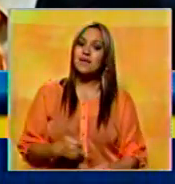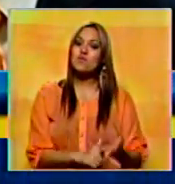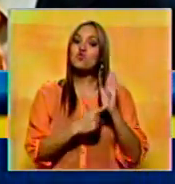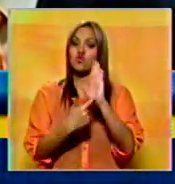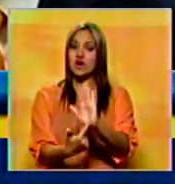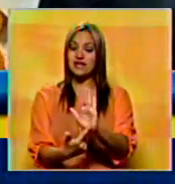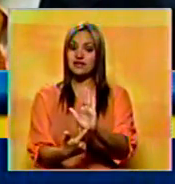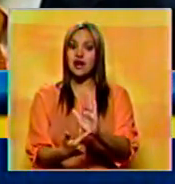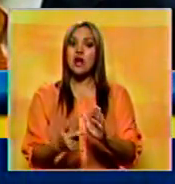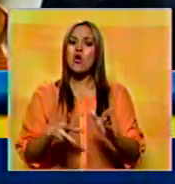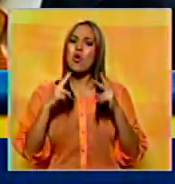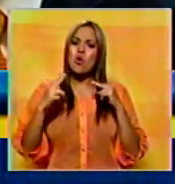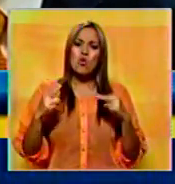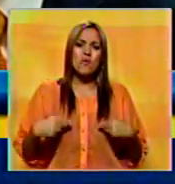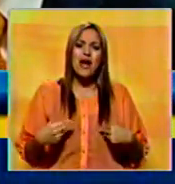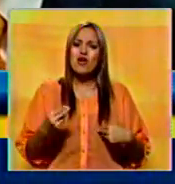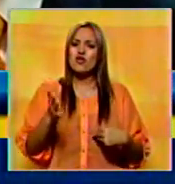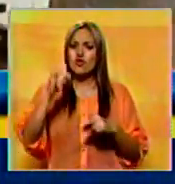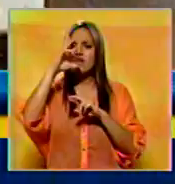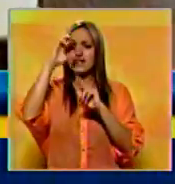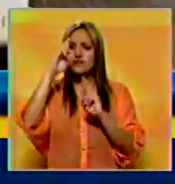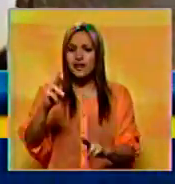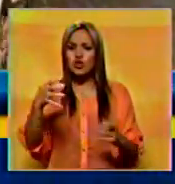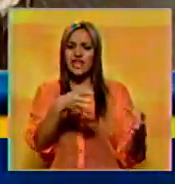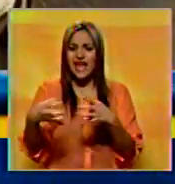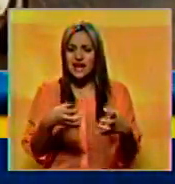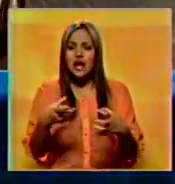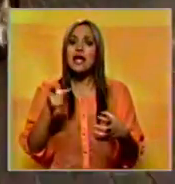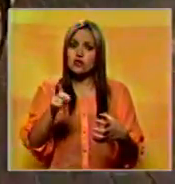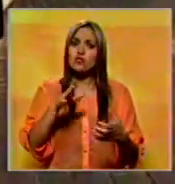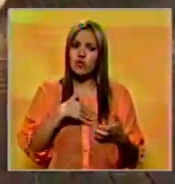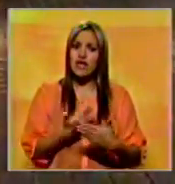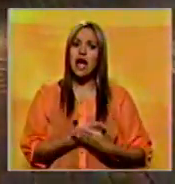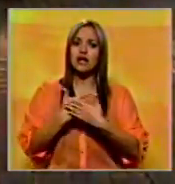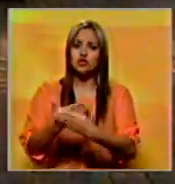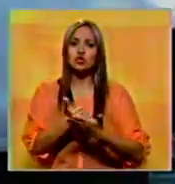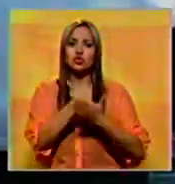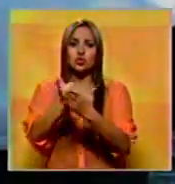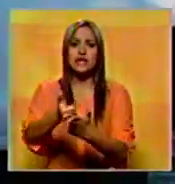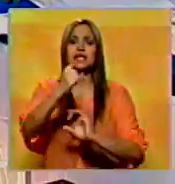demostrar que lo inhumano de la guerra puede dar paso a la solidaridad y a la cooperación internacional.